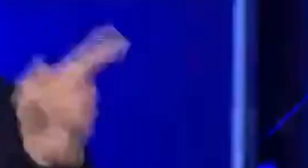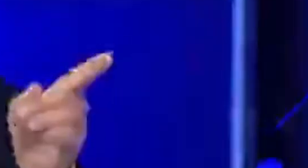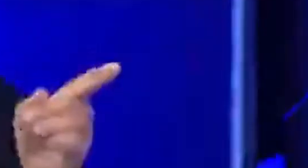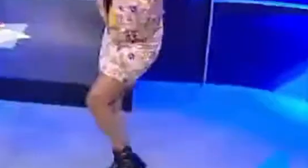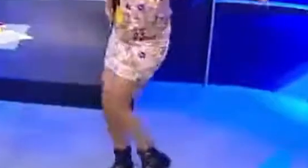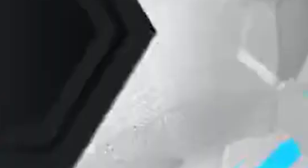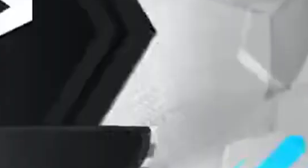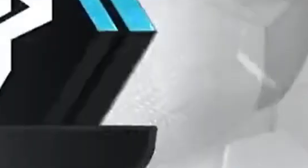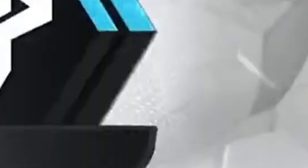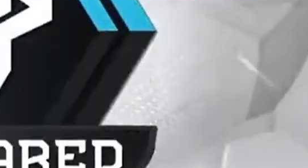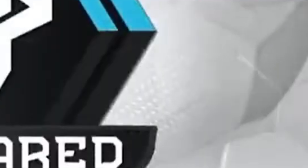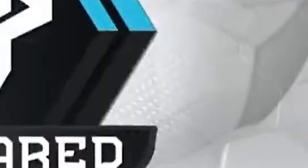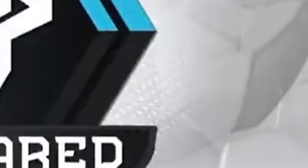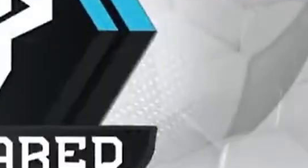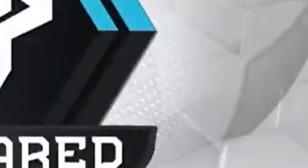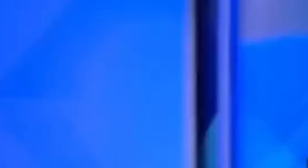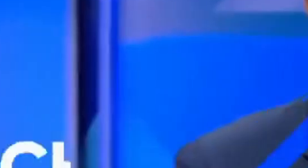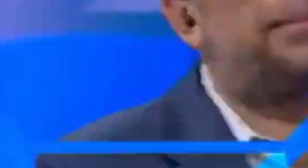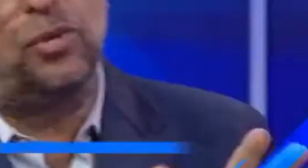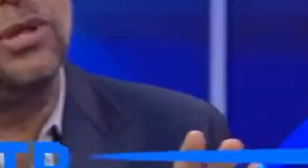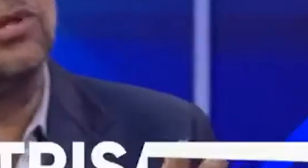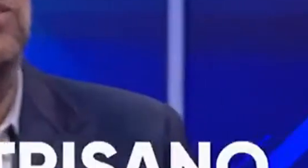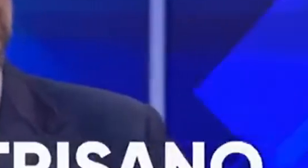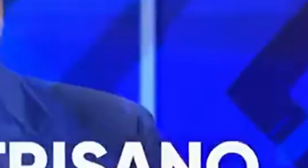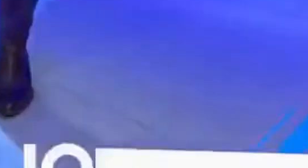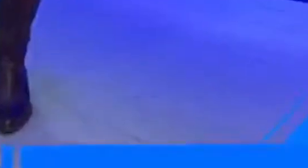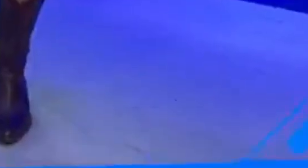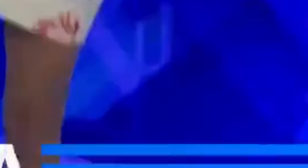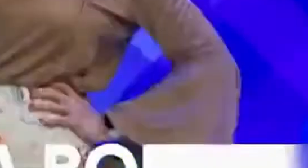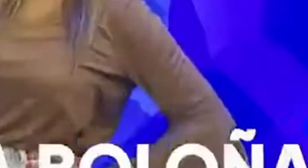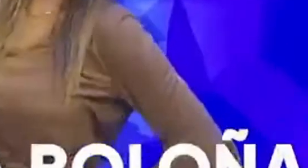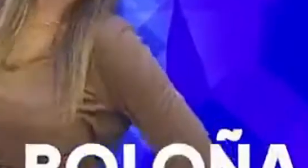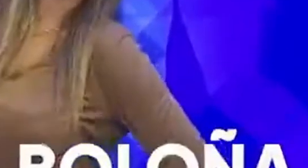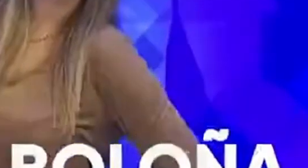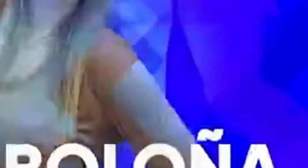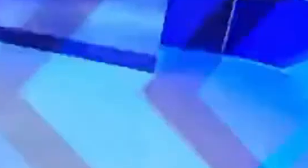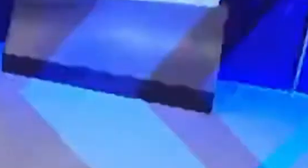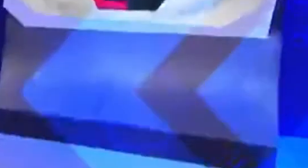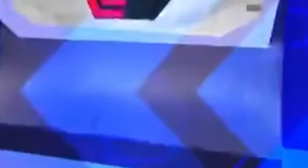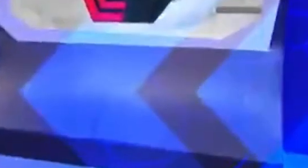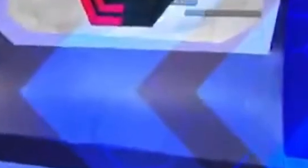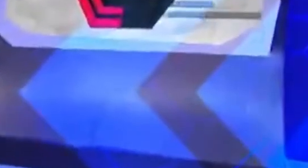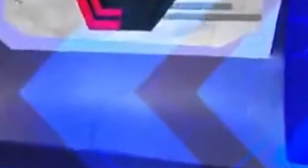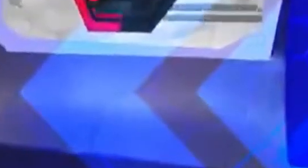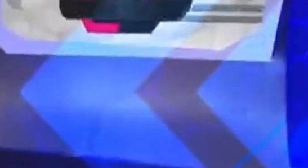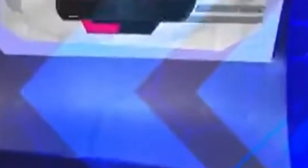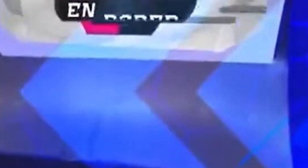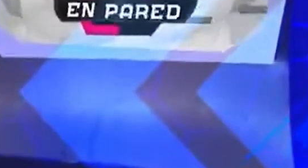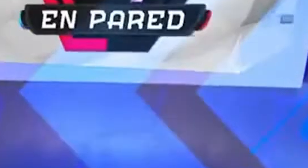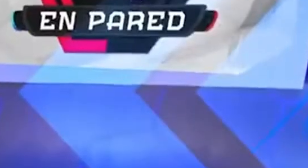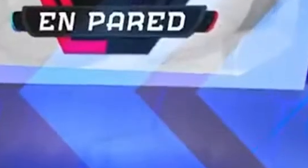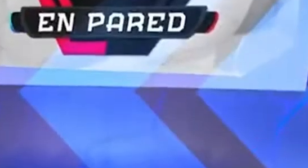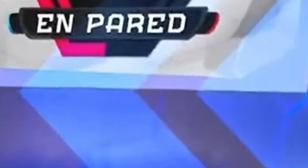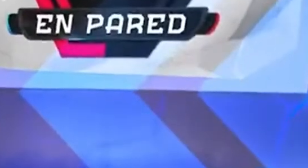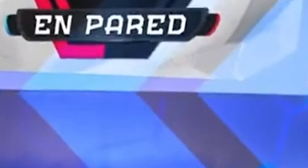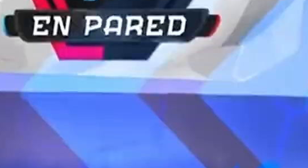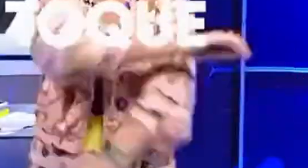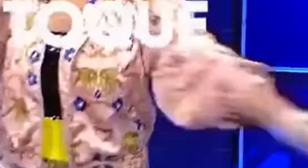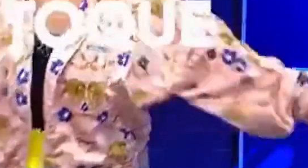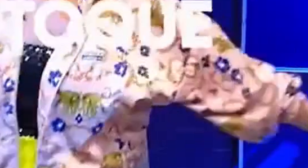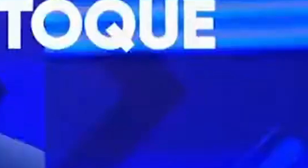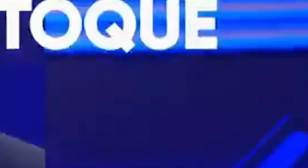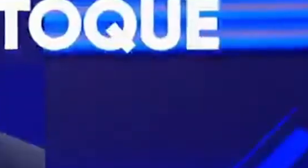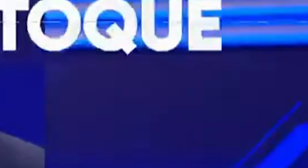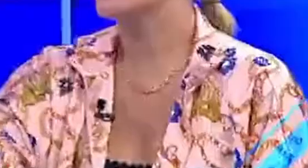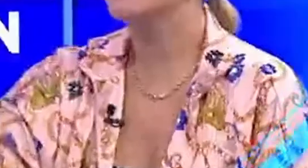Y por eso juegan en pared, con Lucho Trizano y Joana Boloña. La verdadera esencia del deporte.